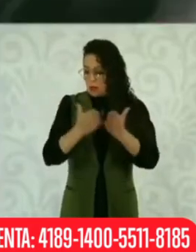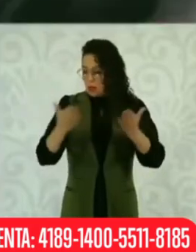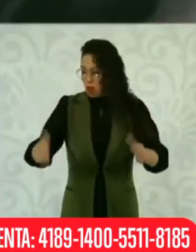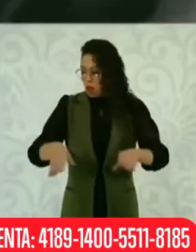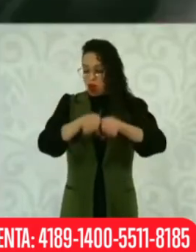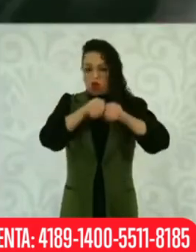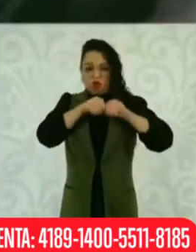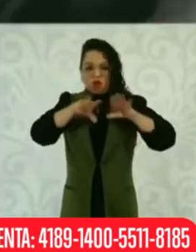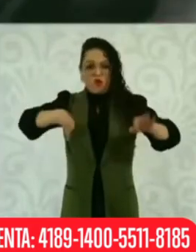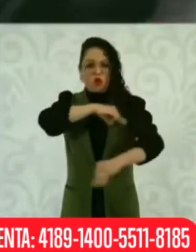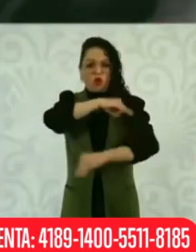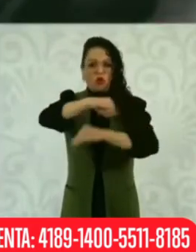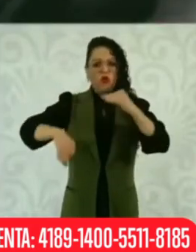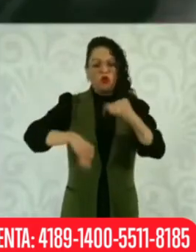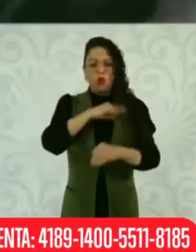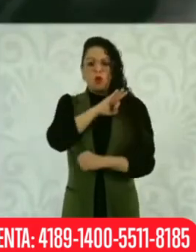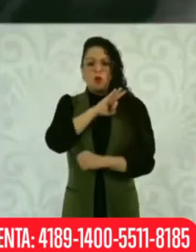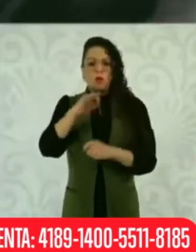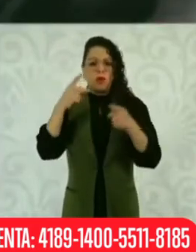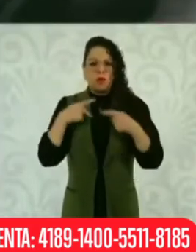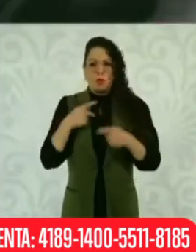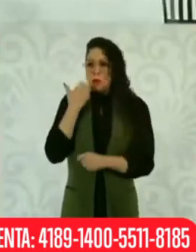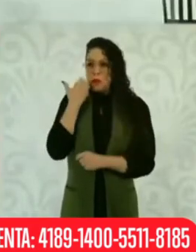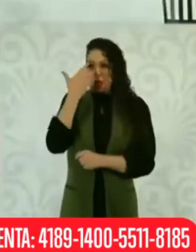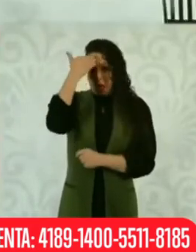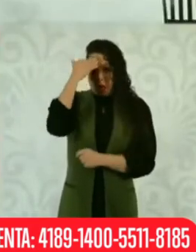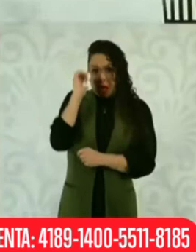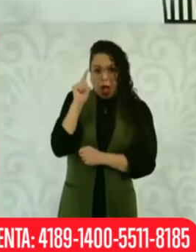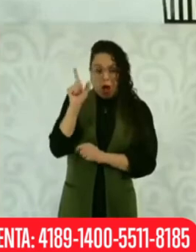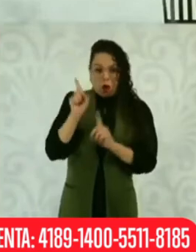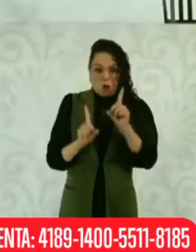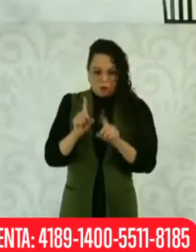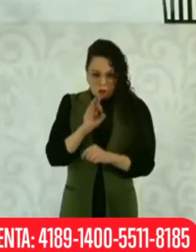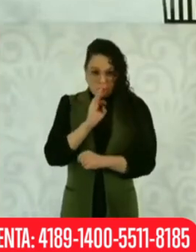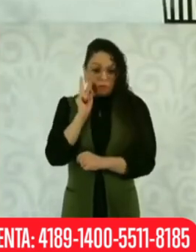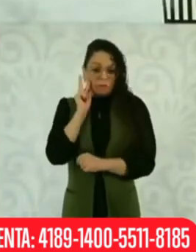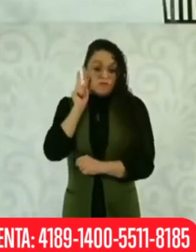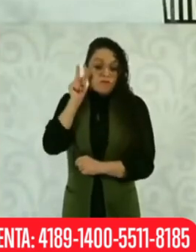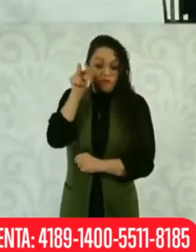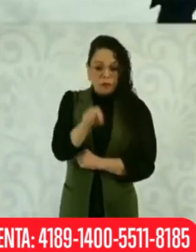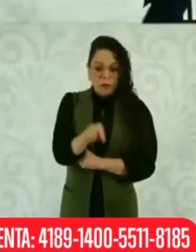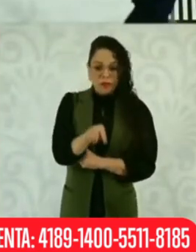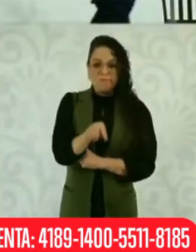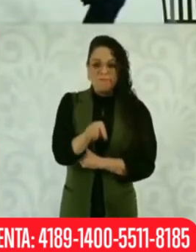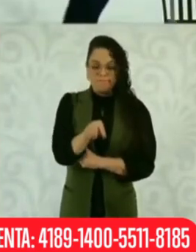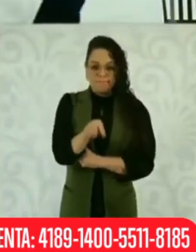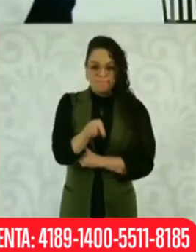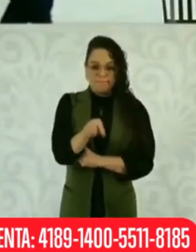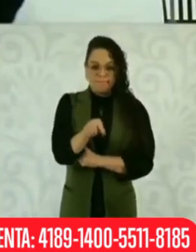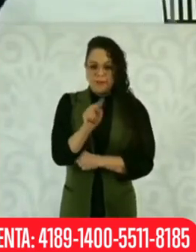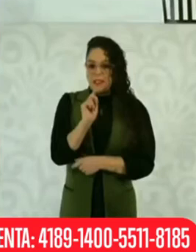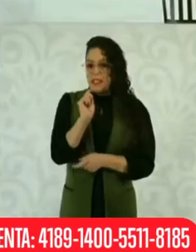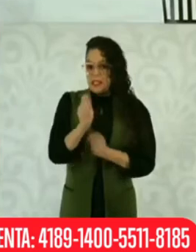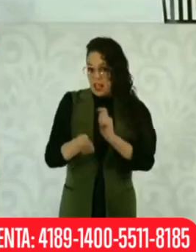conocer públicamente para que cualquier persona que tuviera cualquier duda pudiera expresarlo. A nosotros nos